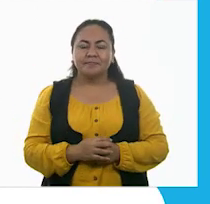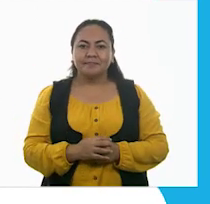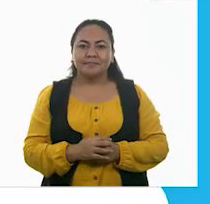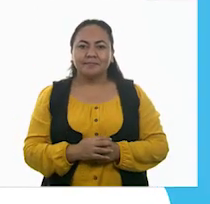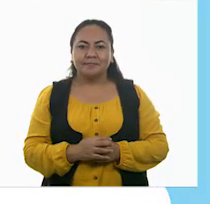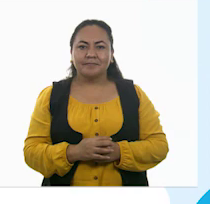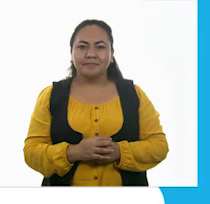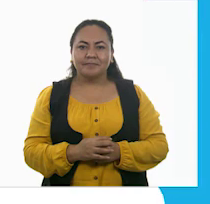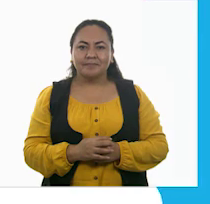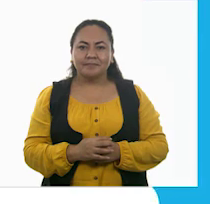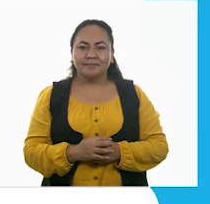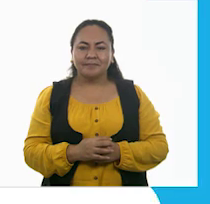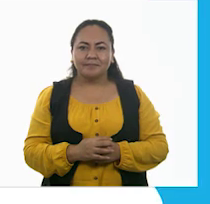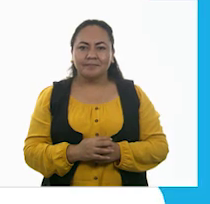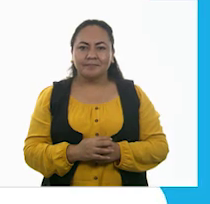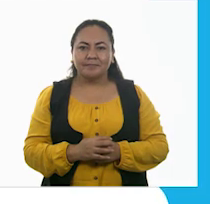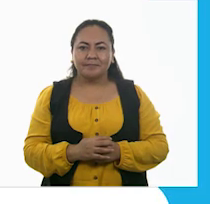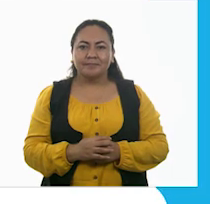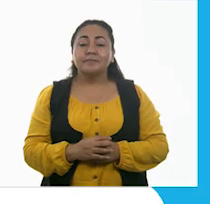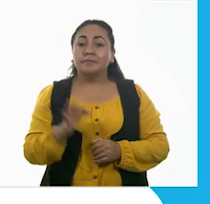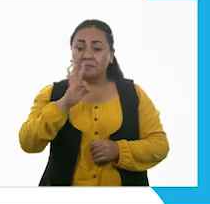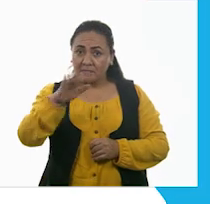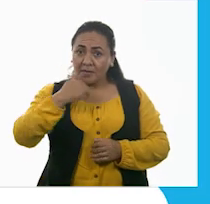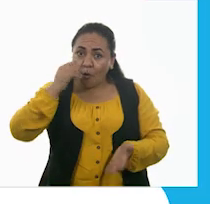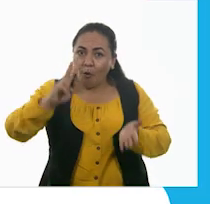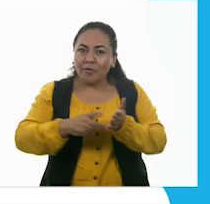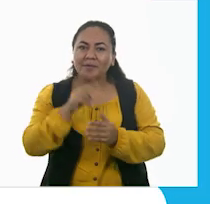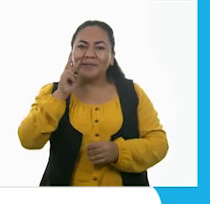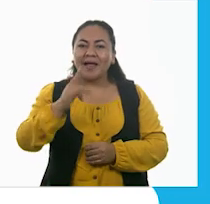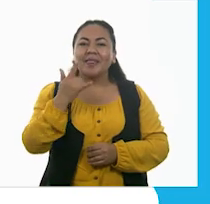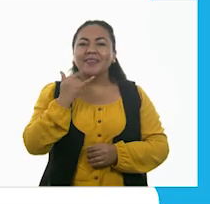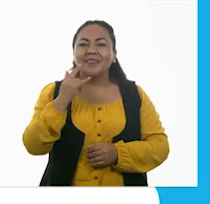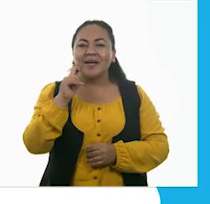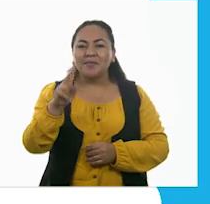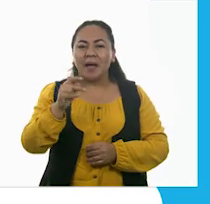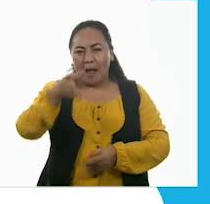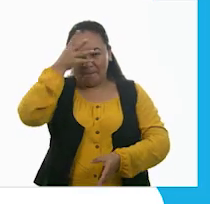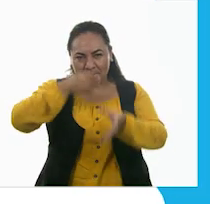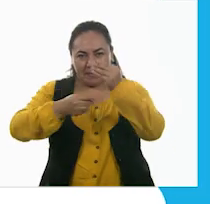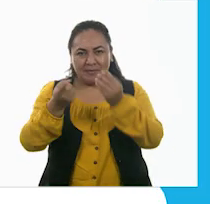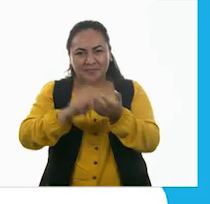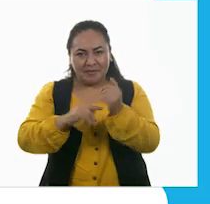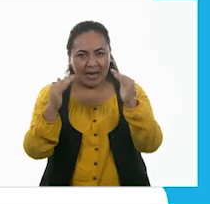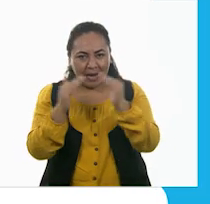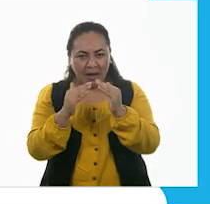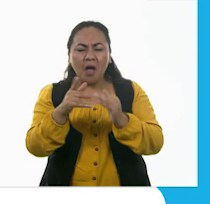conalitec.cep.gob.mx. Si quieres volver a ver los programas de Aprende en Casa, los puedes